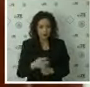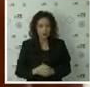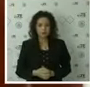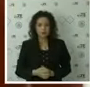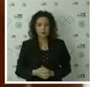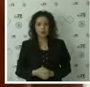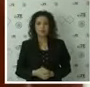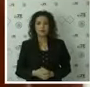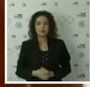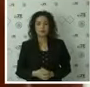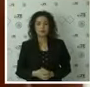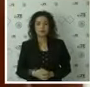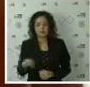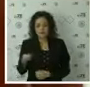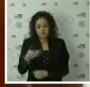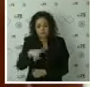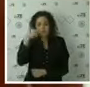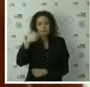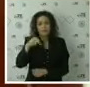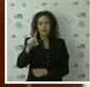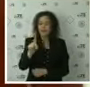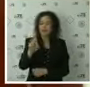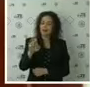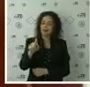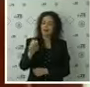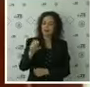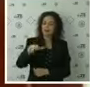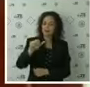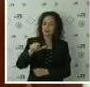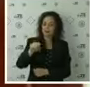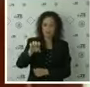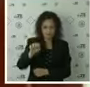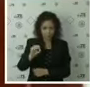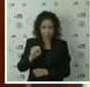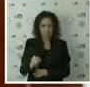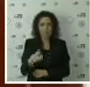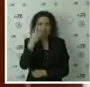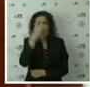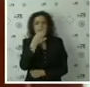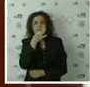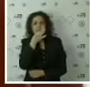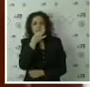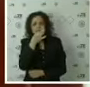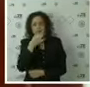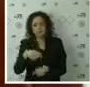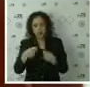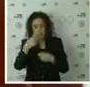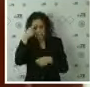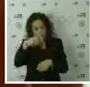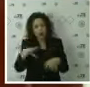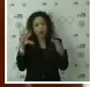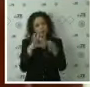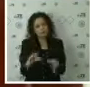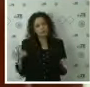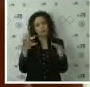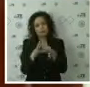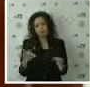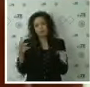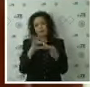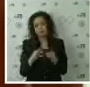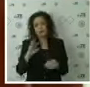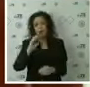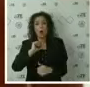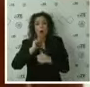llamamos detonantes, y les daría 3 minutos para que ustedes puedan explayarse o decir alguna